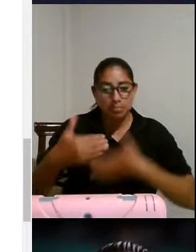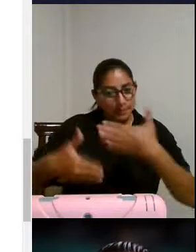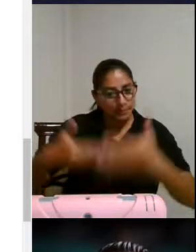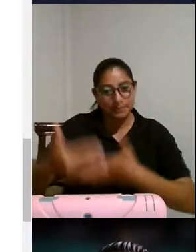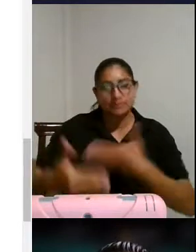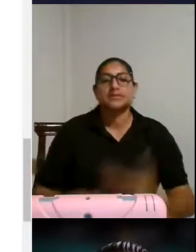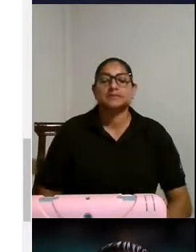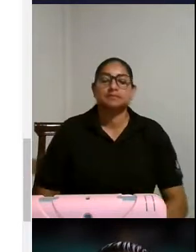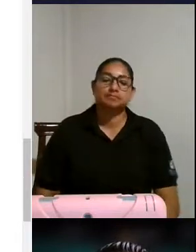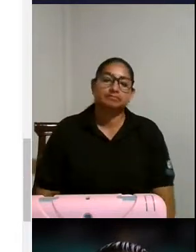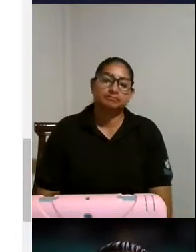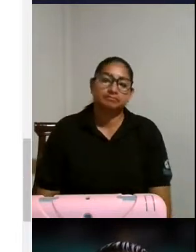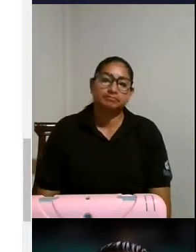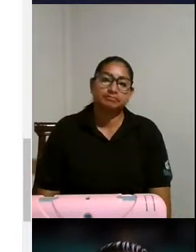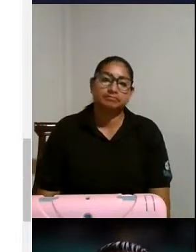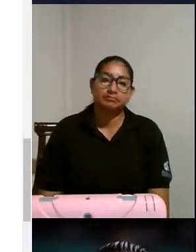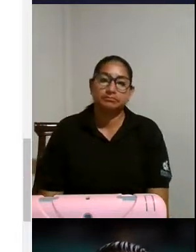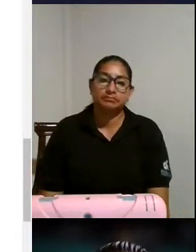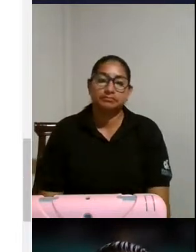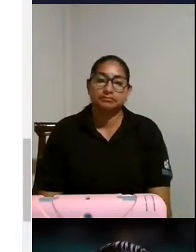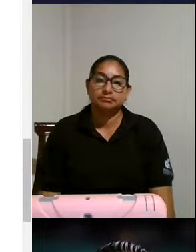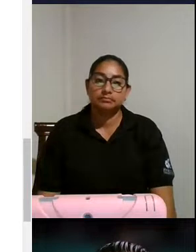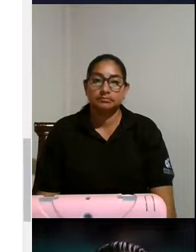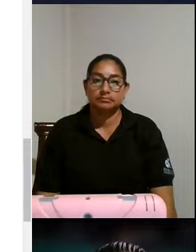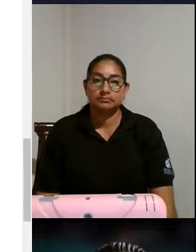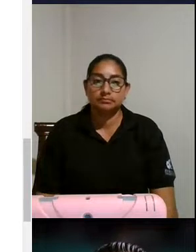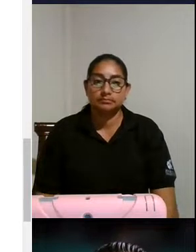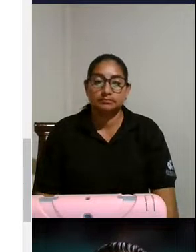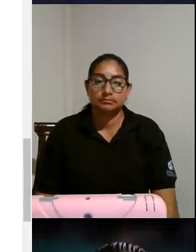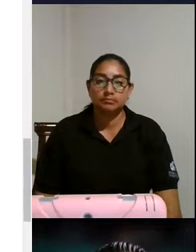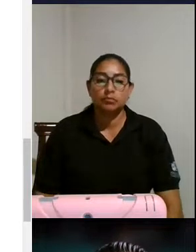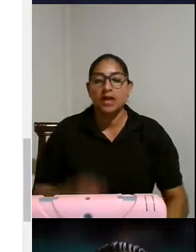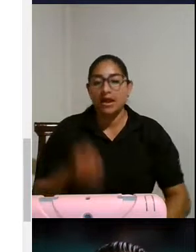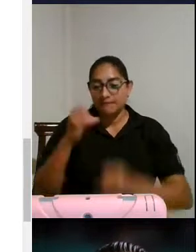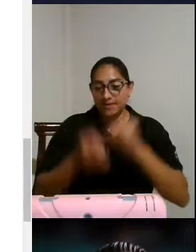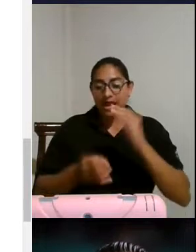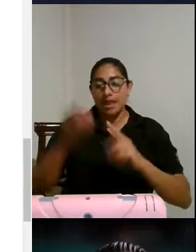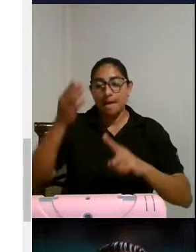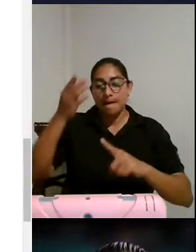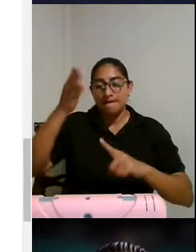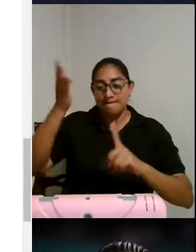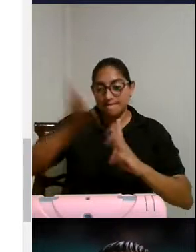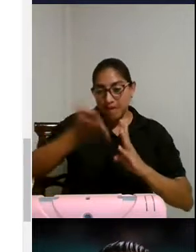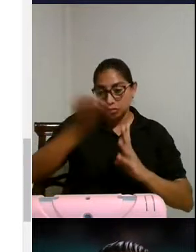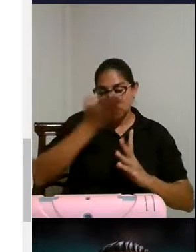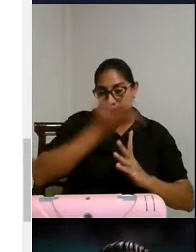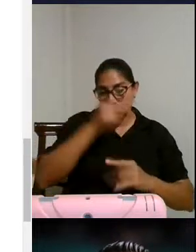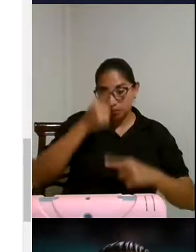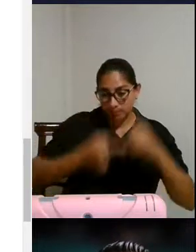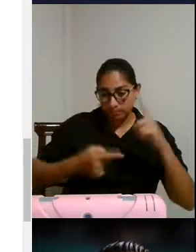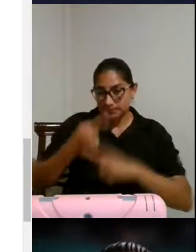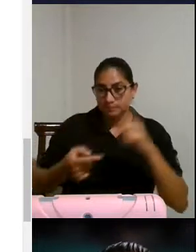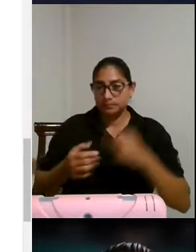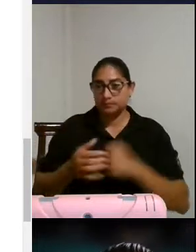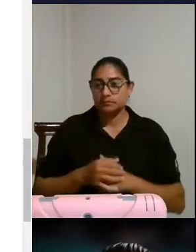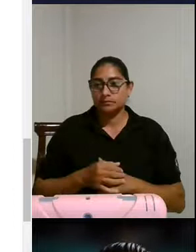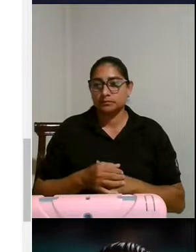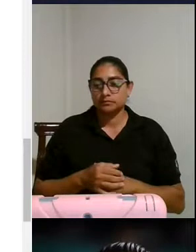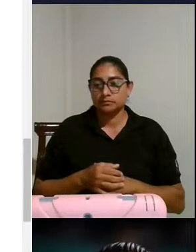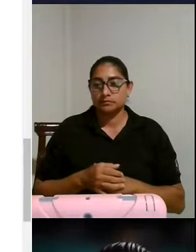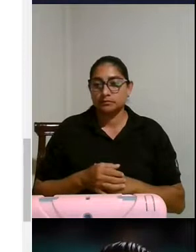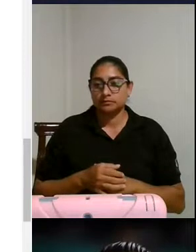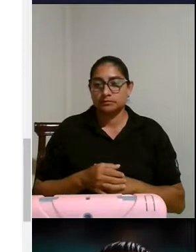Por todo lo que hay que hacer de fórmula notables y tal vez la factorización al final se complica un poco. Haga los ejemplos con los que usted